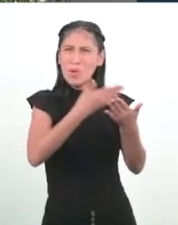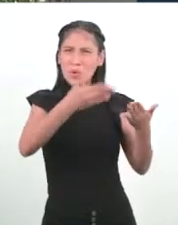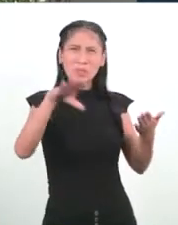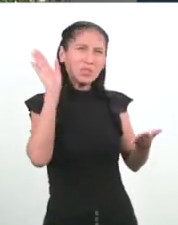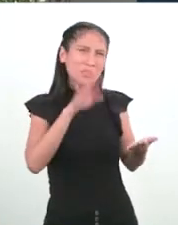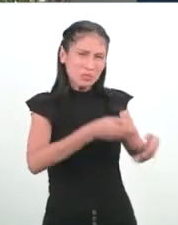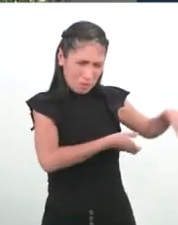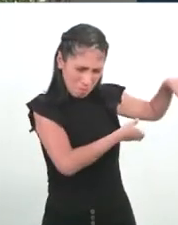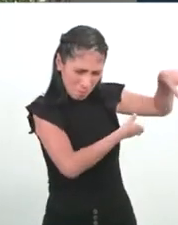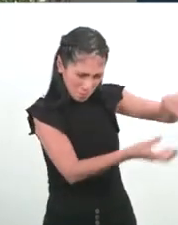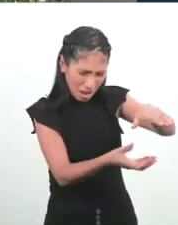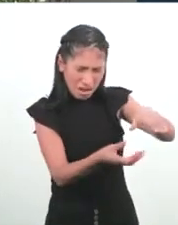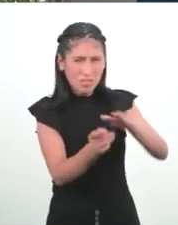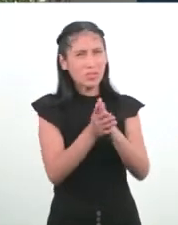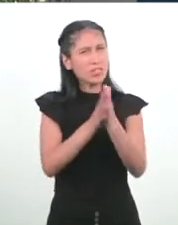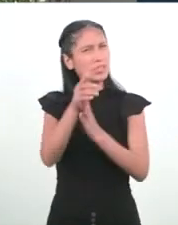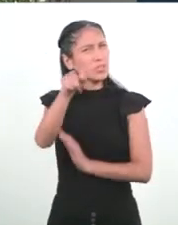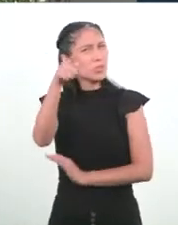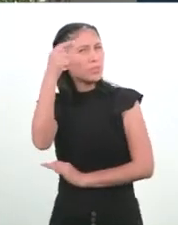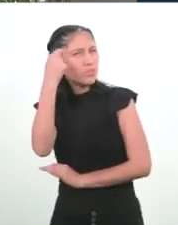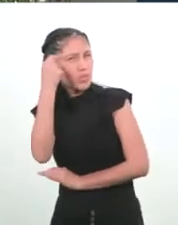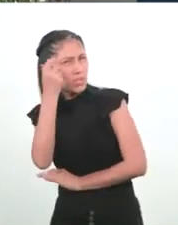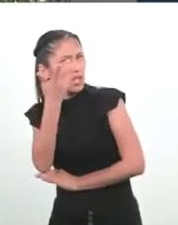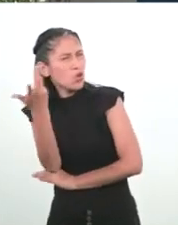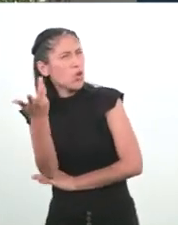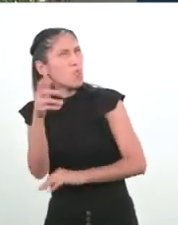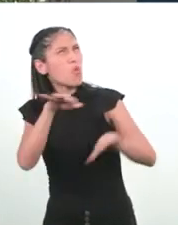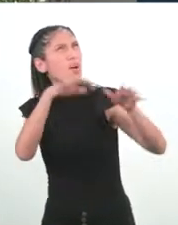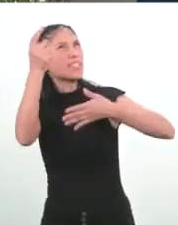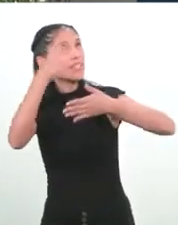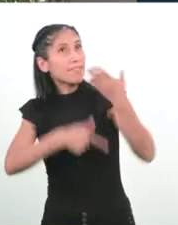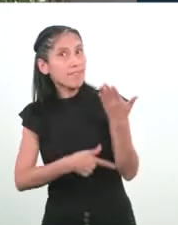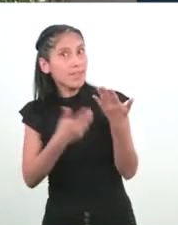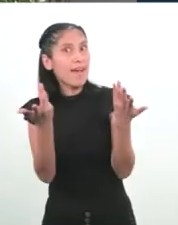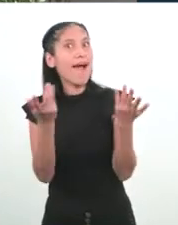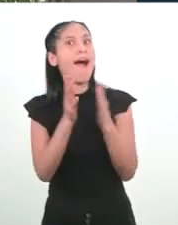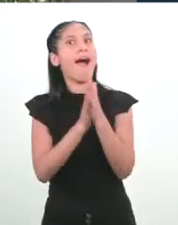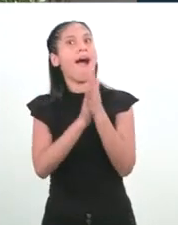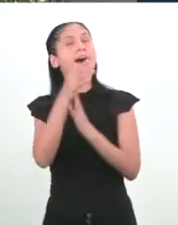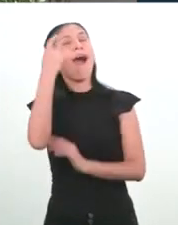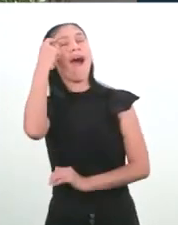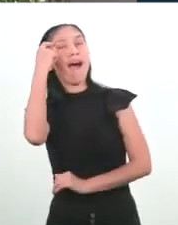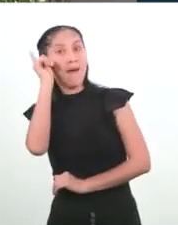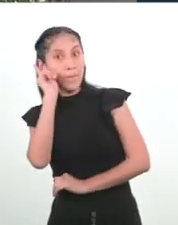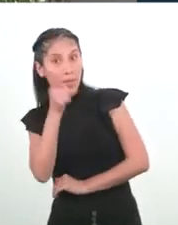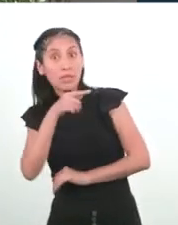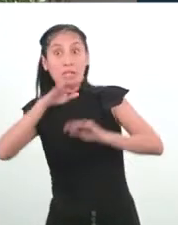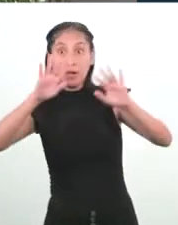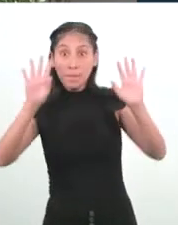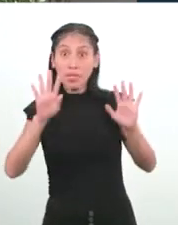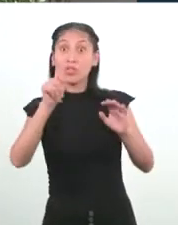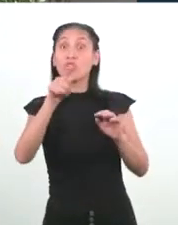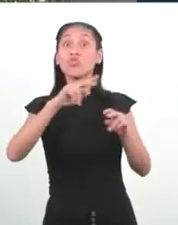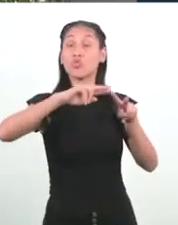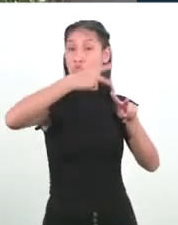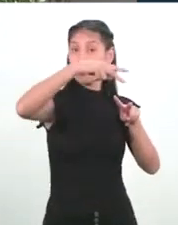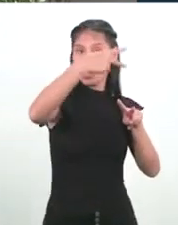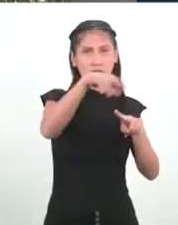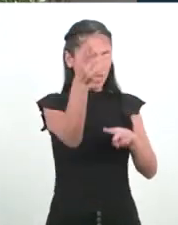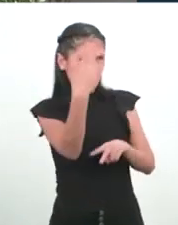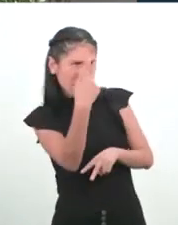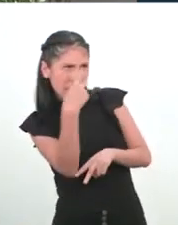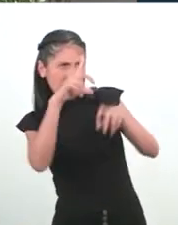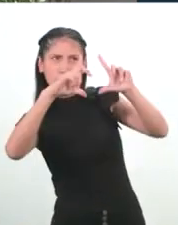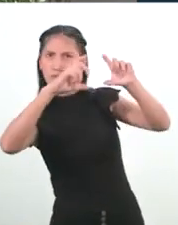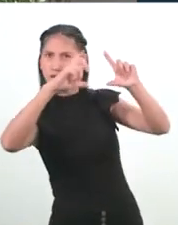podemos hacer? Y eso podría ser un aplicativo simple en donde los vecinos puedan tomar foto y mapear a dónde está la basura y